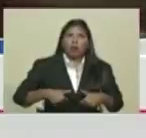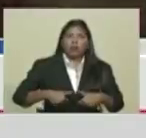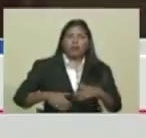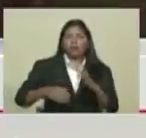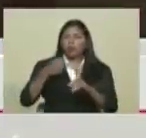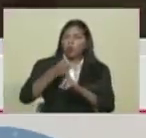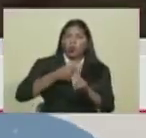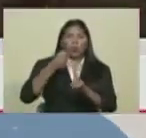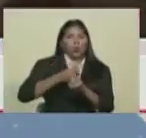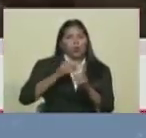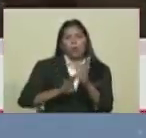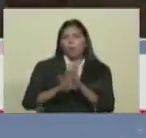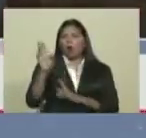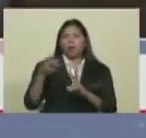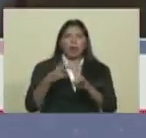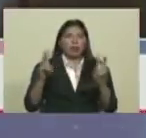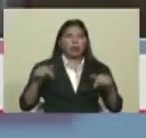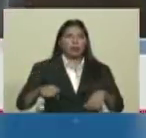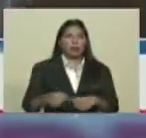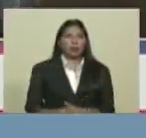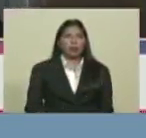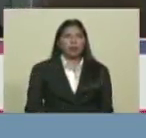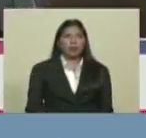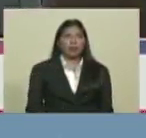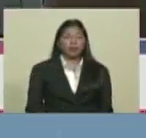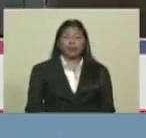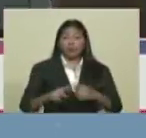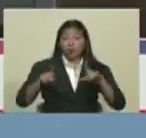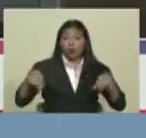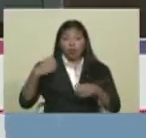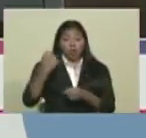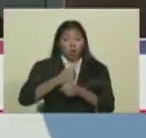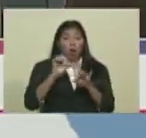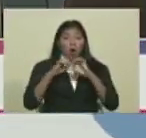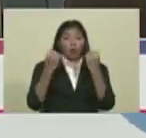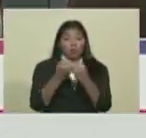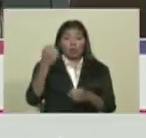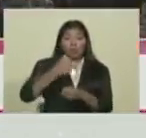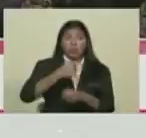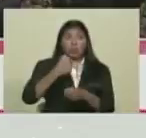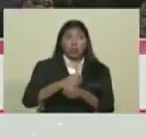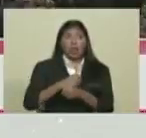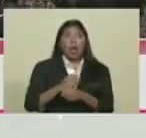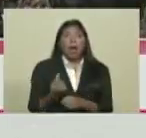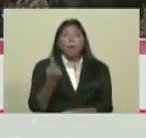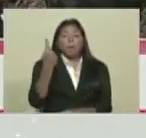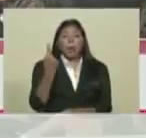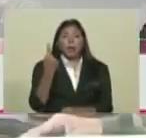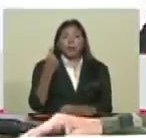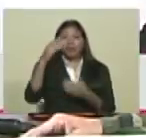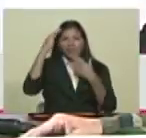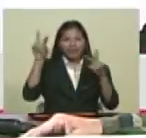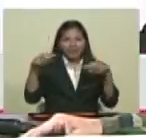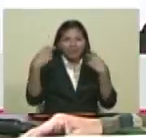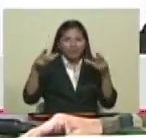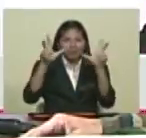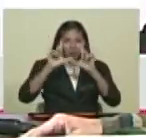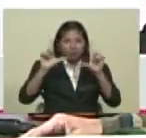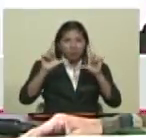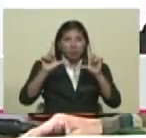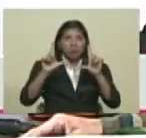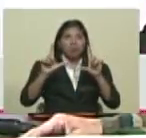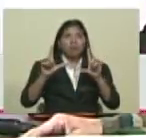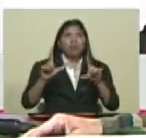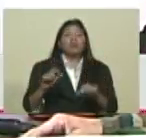luchando. Quedo de ustedes desde aquí, desde el puesto de comando presidencial. A las 6 de la mañana fue el primer saludo. A las